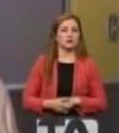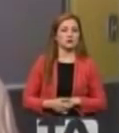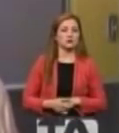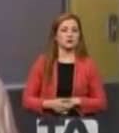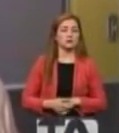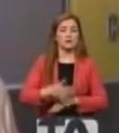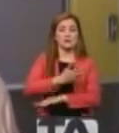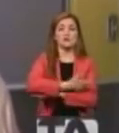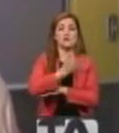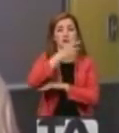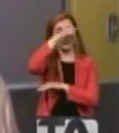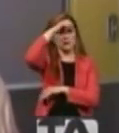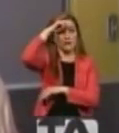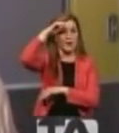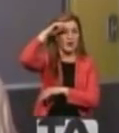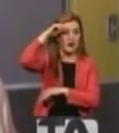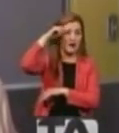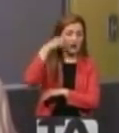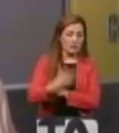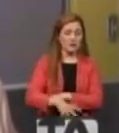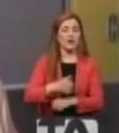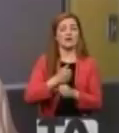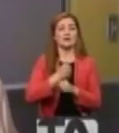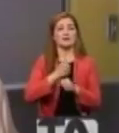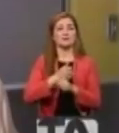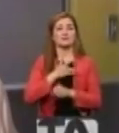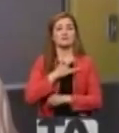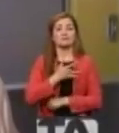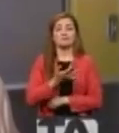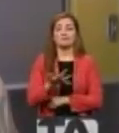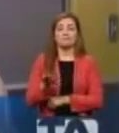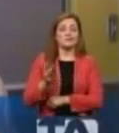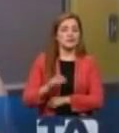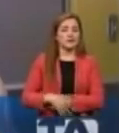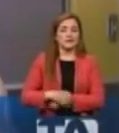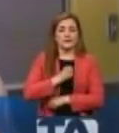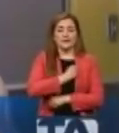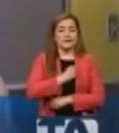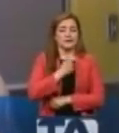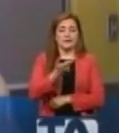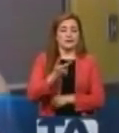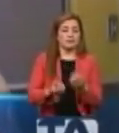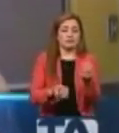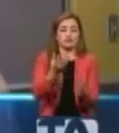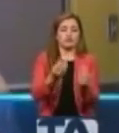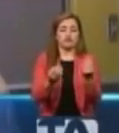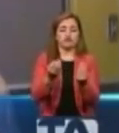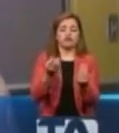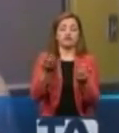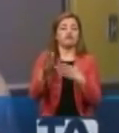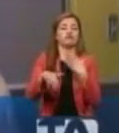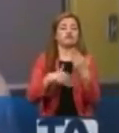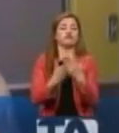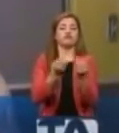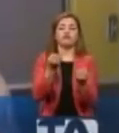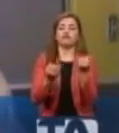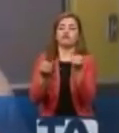Tres días de arduo trabajo, lamentamos el hecho de que el incendio de pajonales consumió también